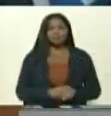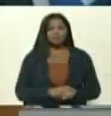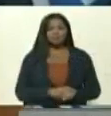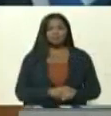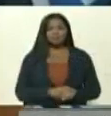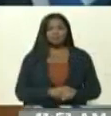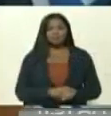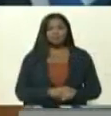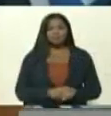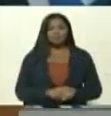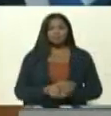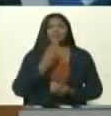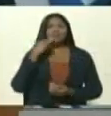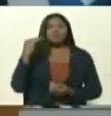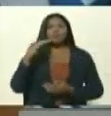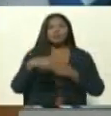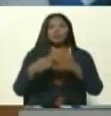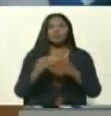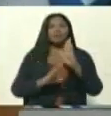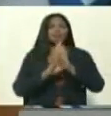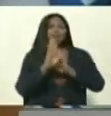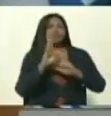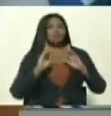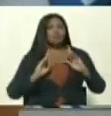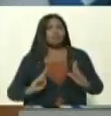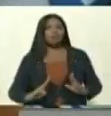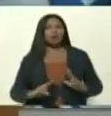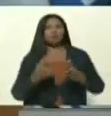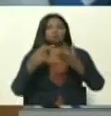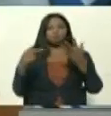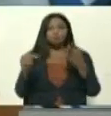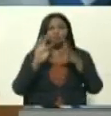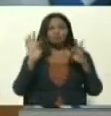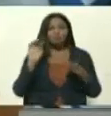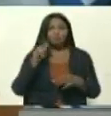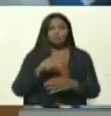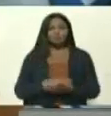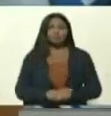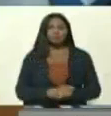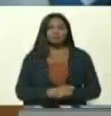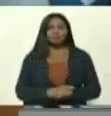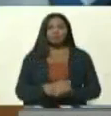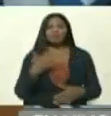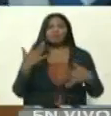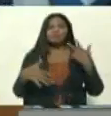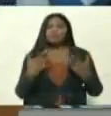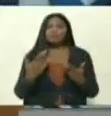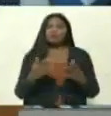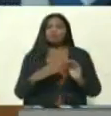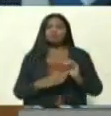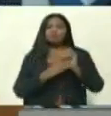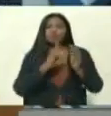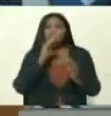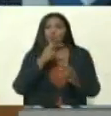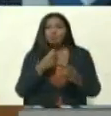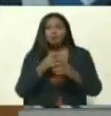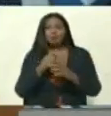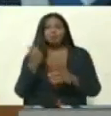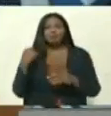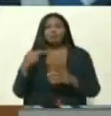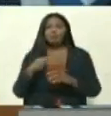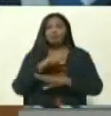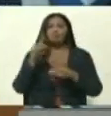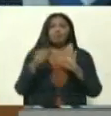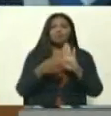del adolescente y desarrollo humano, entre otras. Las actividades no conducentes a grado han contado con un total